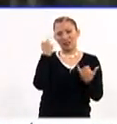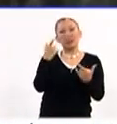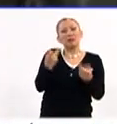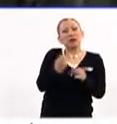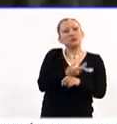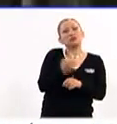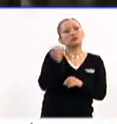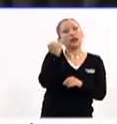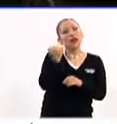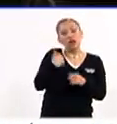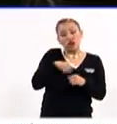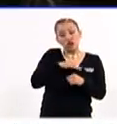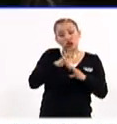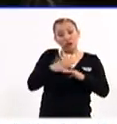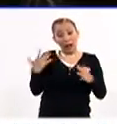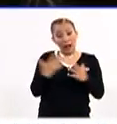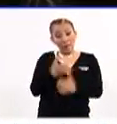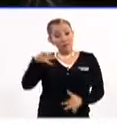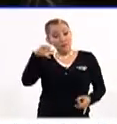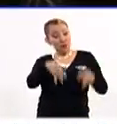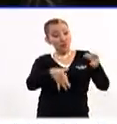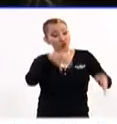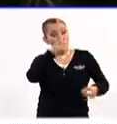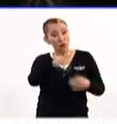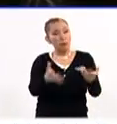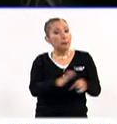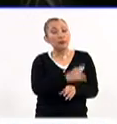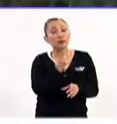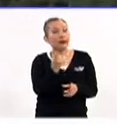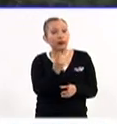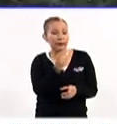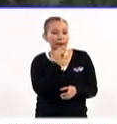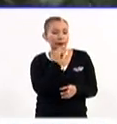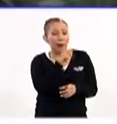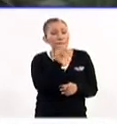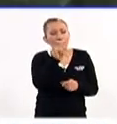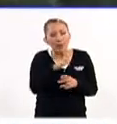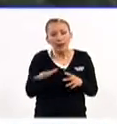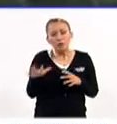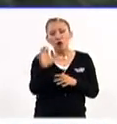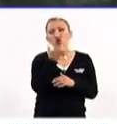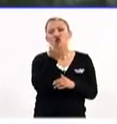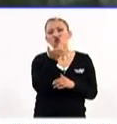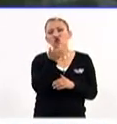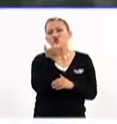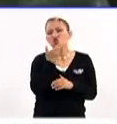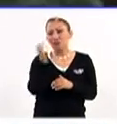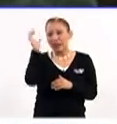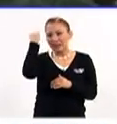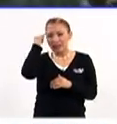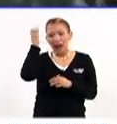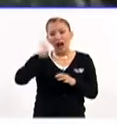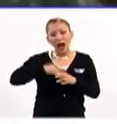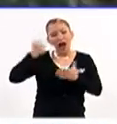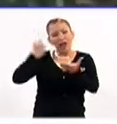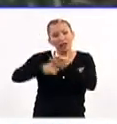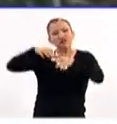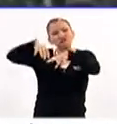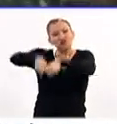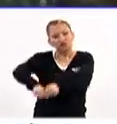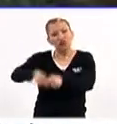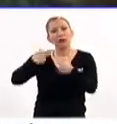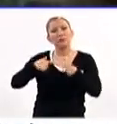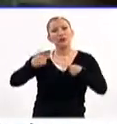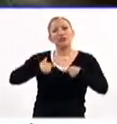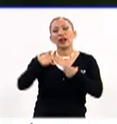qué hubiera sido de nosotros de haber ganado las batallas, porque incluso dentro de nuestras culturas indígenas existieron conquistadores